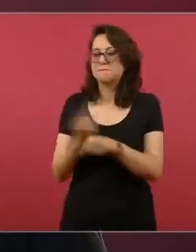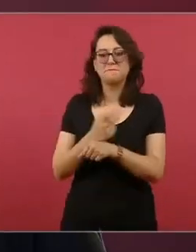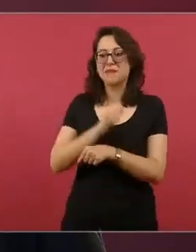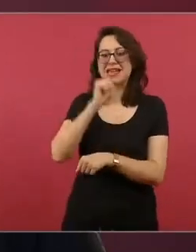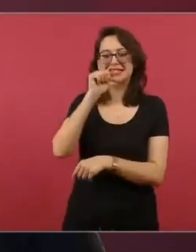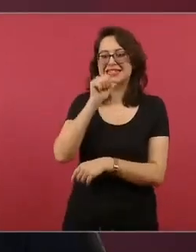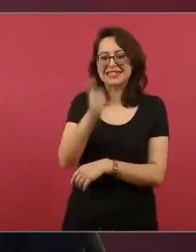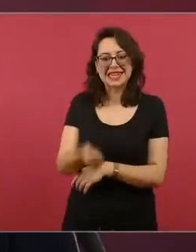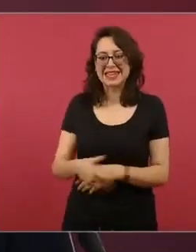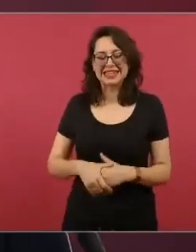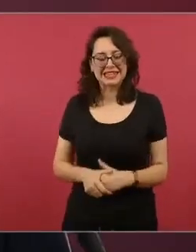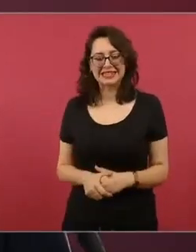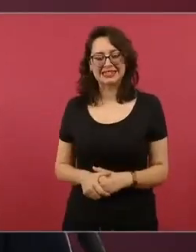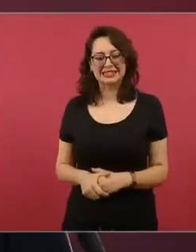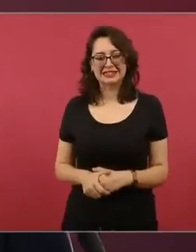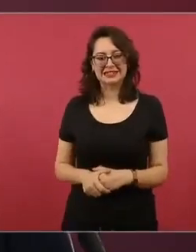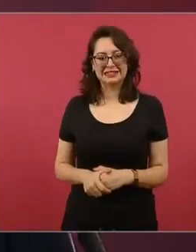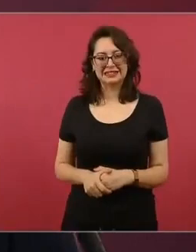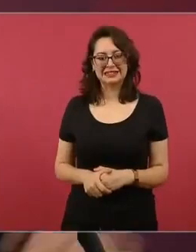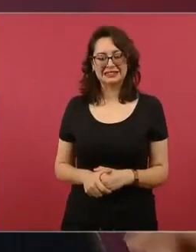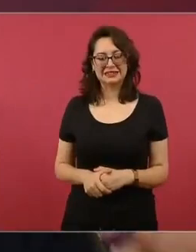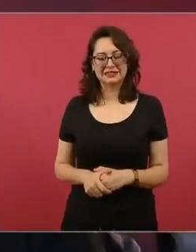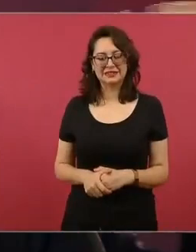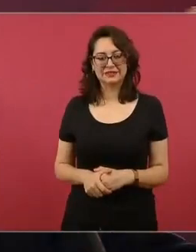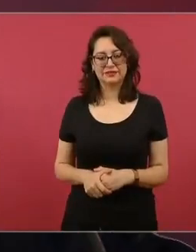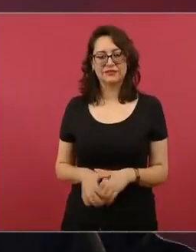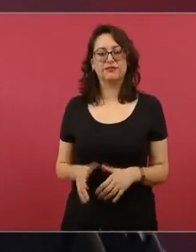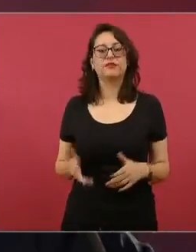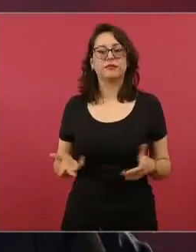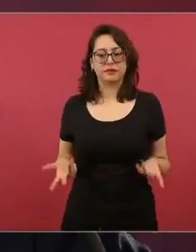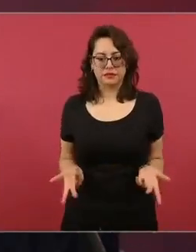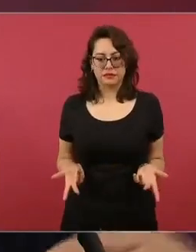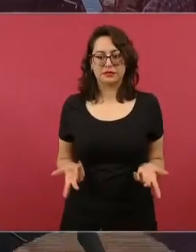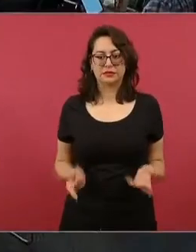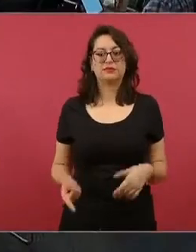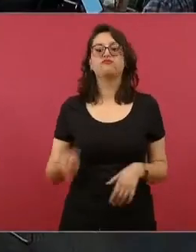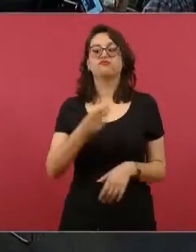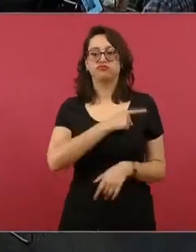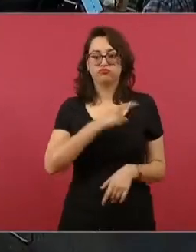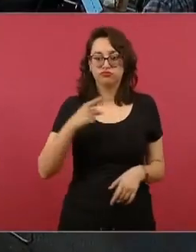en la producción. Claro, hay que tener cuidado,